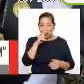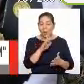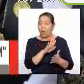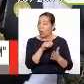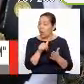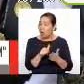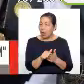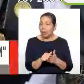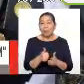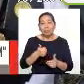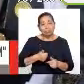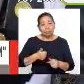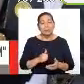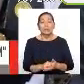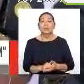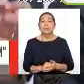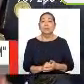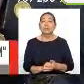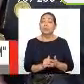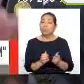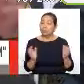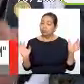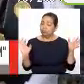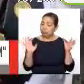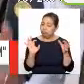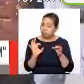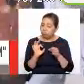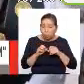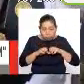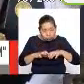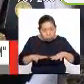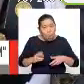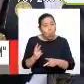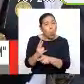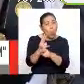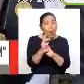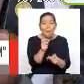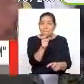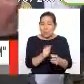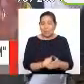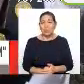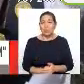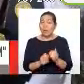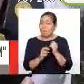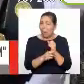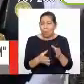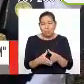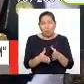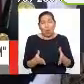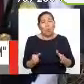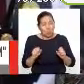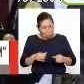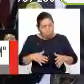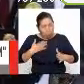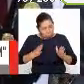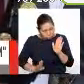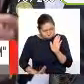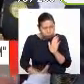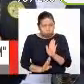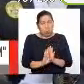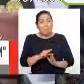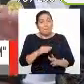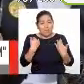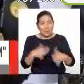a todas las autoridades, a hacer una cruzada nacional de seguridad. Este es un país de grandes oportunidades.